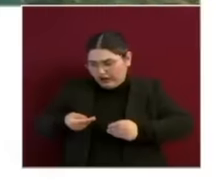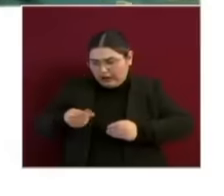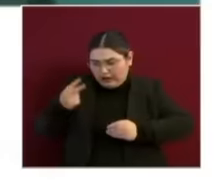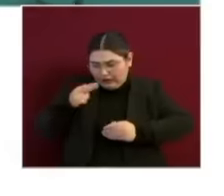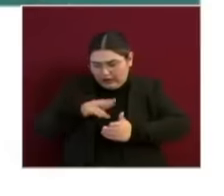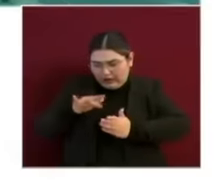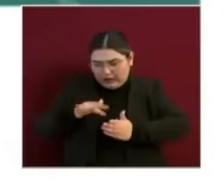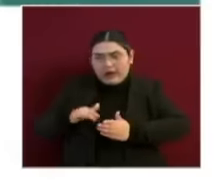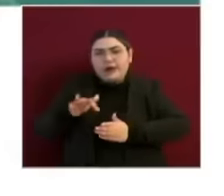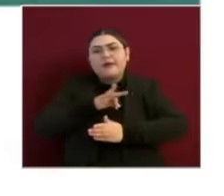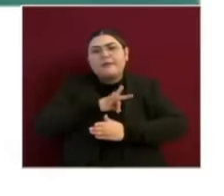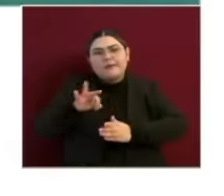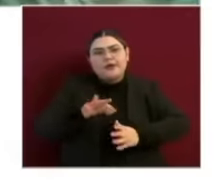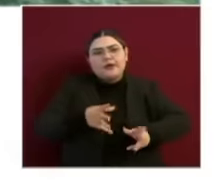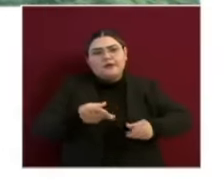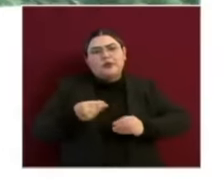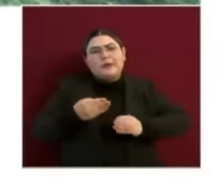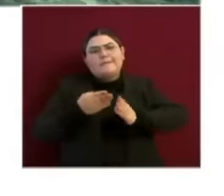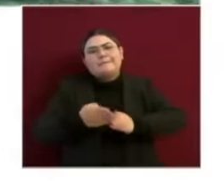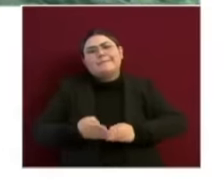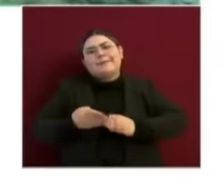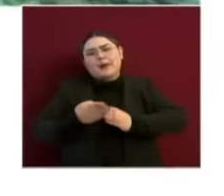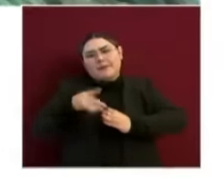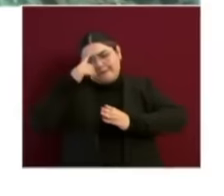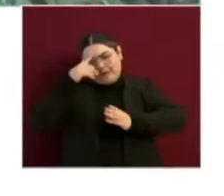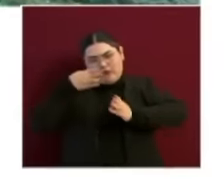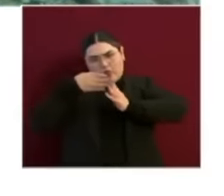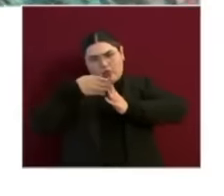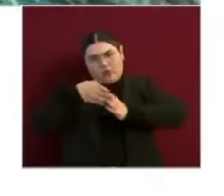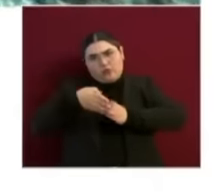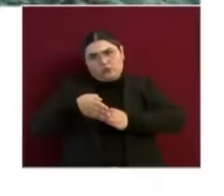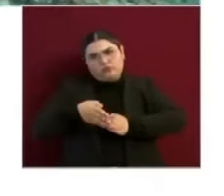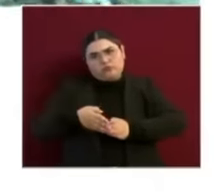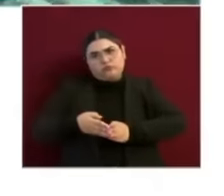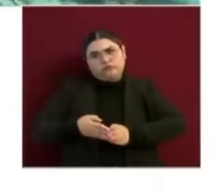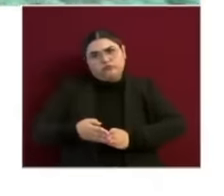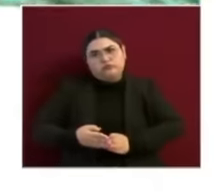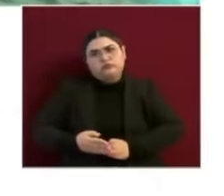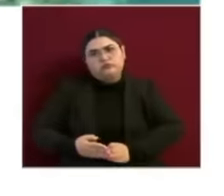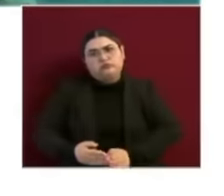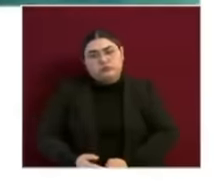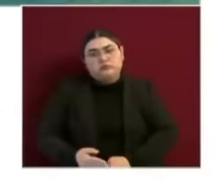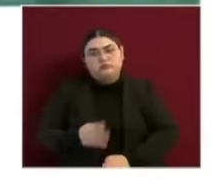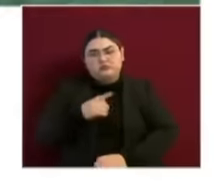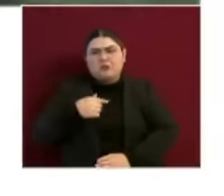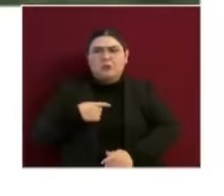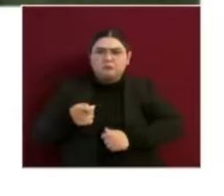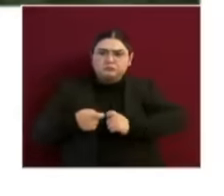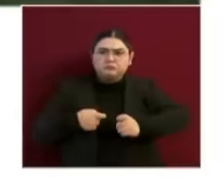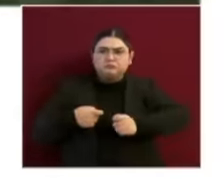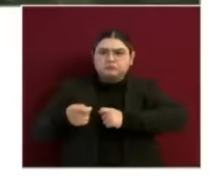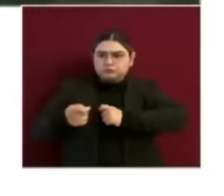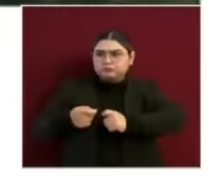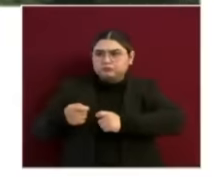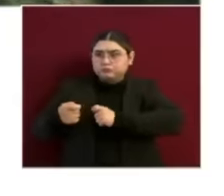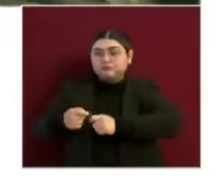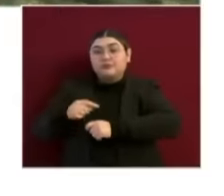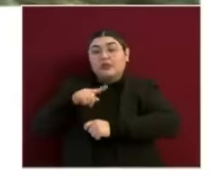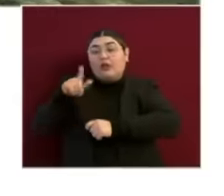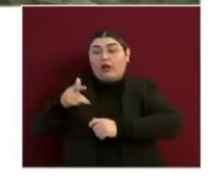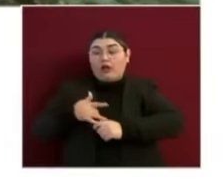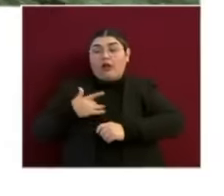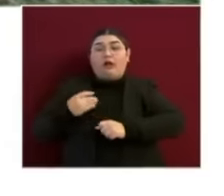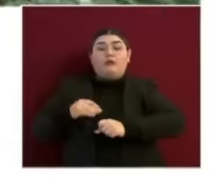conseguir un barco para hundirlo. Hice las gestiones. ¿Cuál sería mi sorpresa? Que tuvo